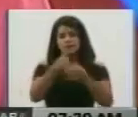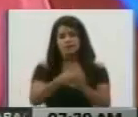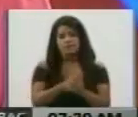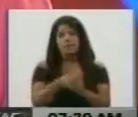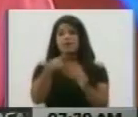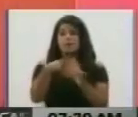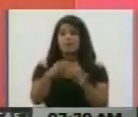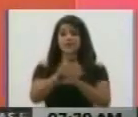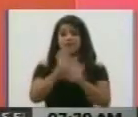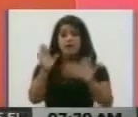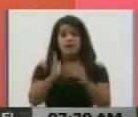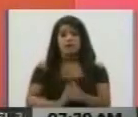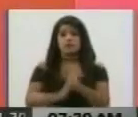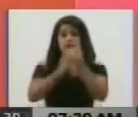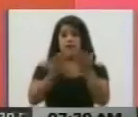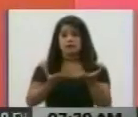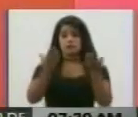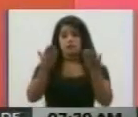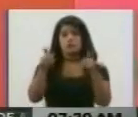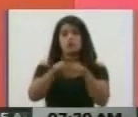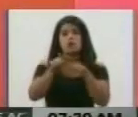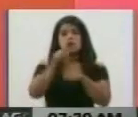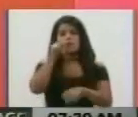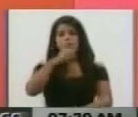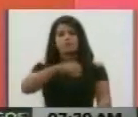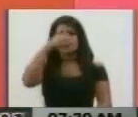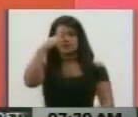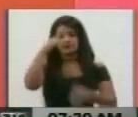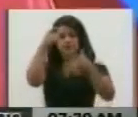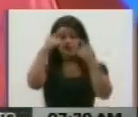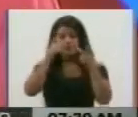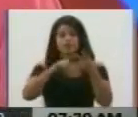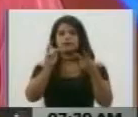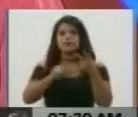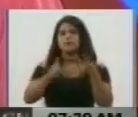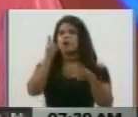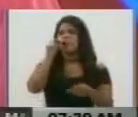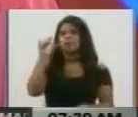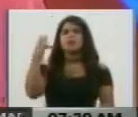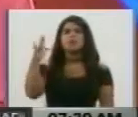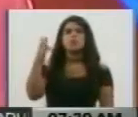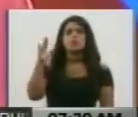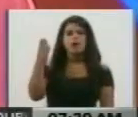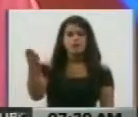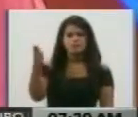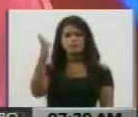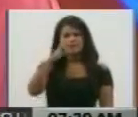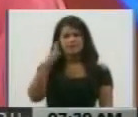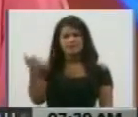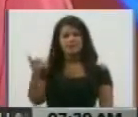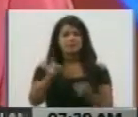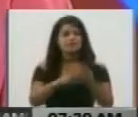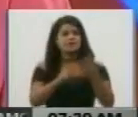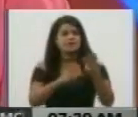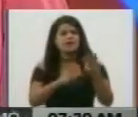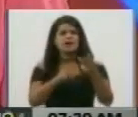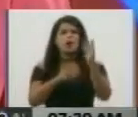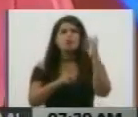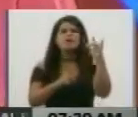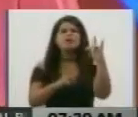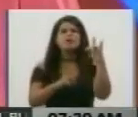extraordinarios como el comandante Chávez aquí en Venezuela, el de Lula en Brasil, Evo en Bolivia,